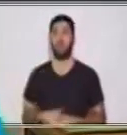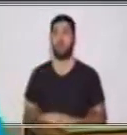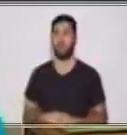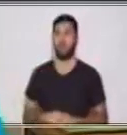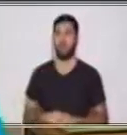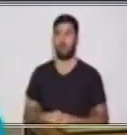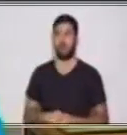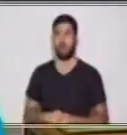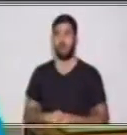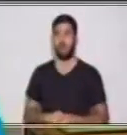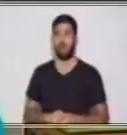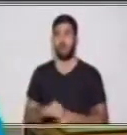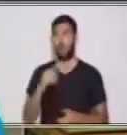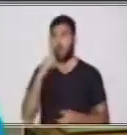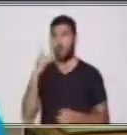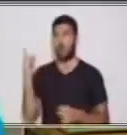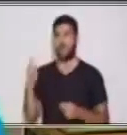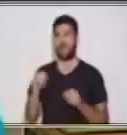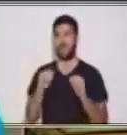a 10 grados.